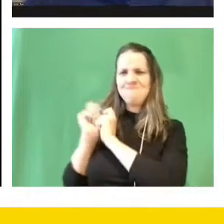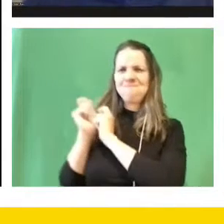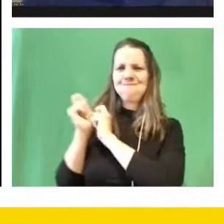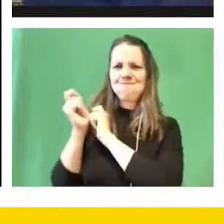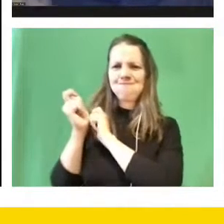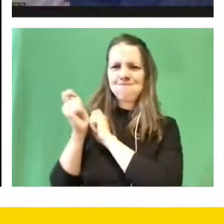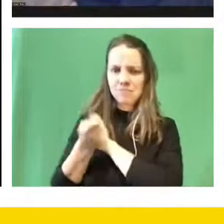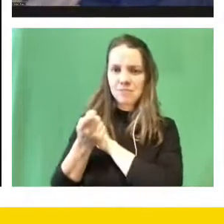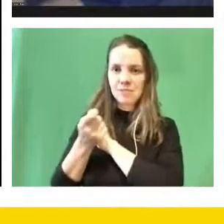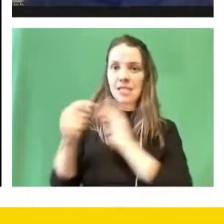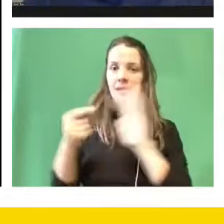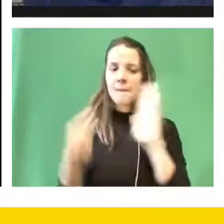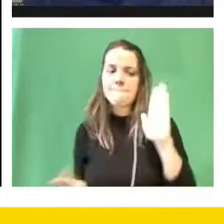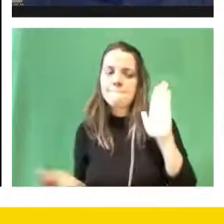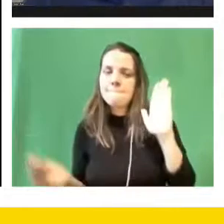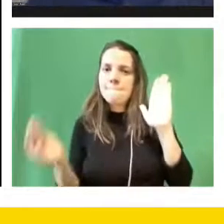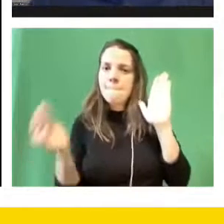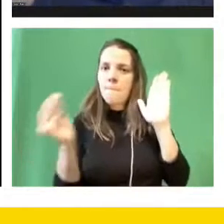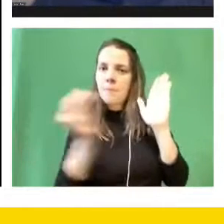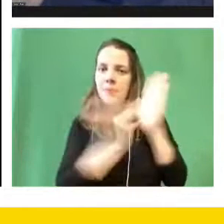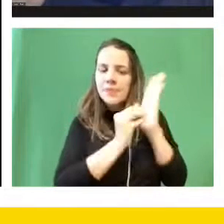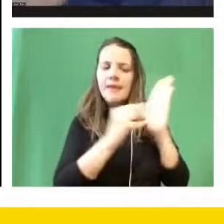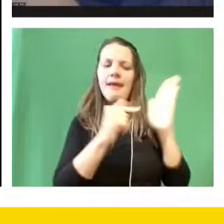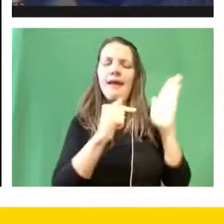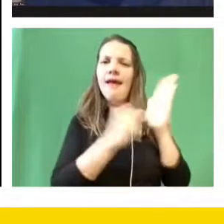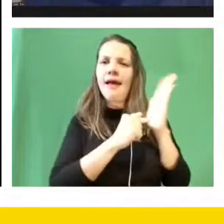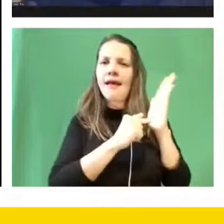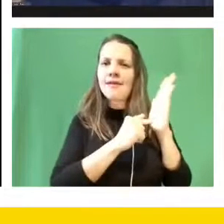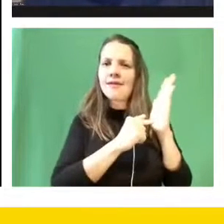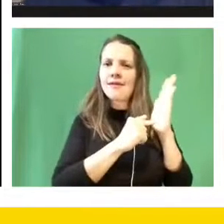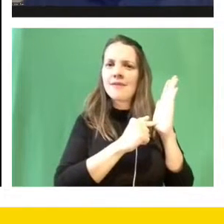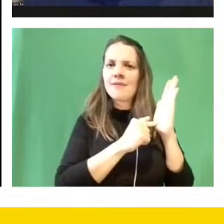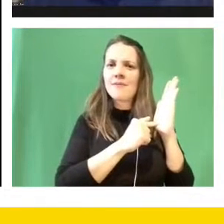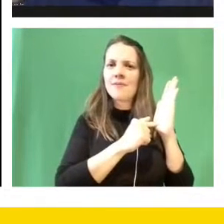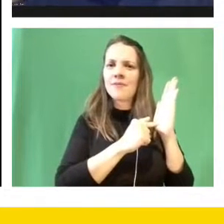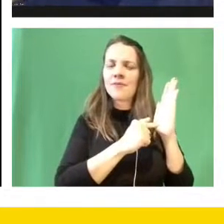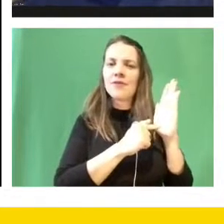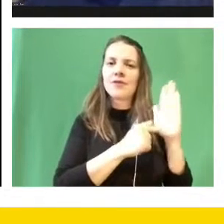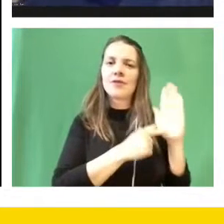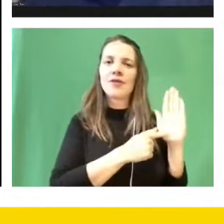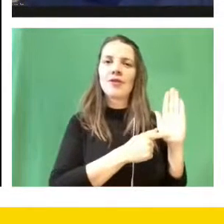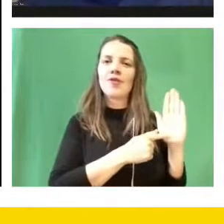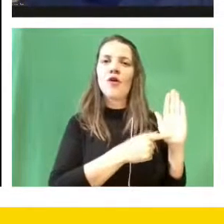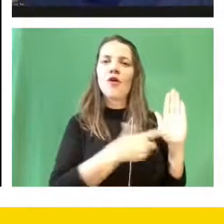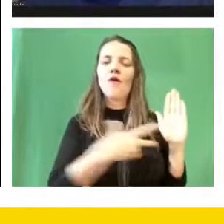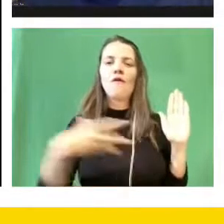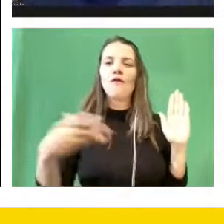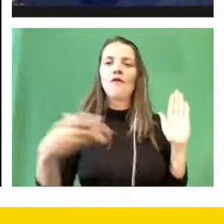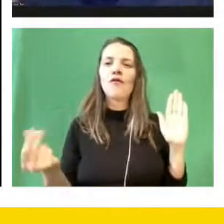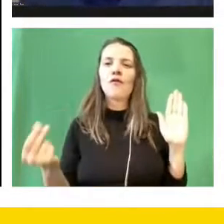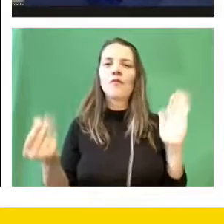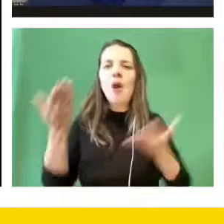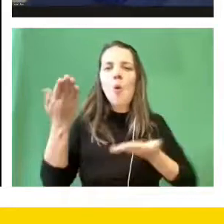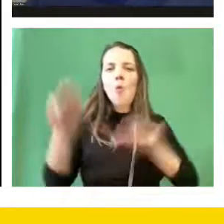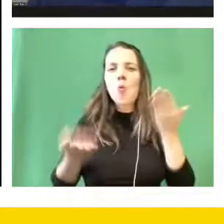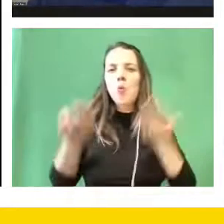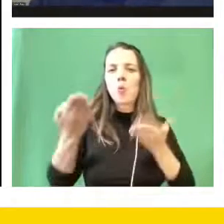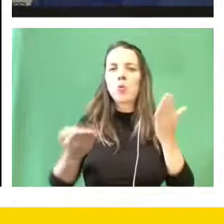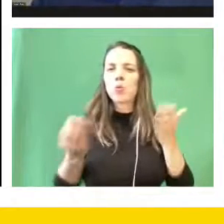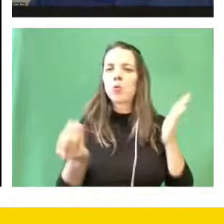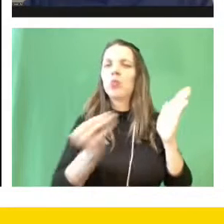puso más elementos para su alcance jurídico y respecto de qué es lo que debe